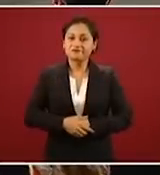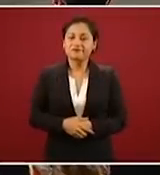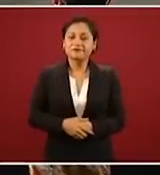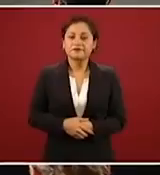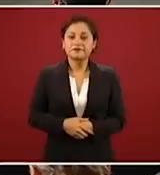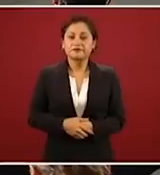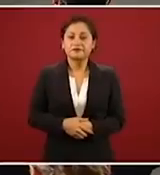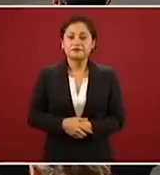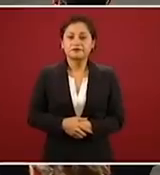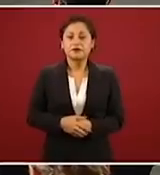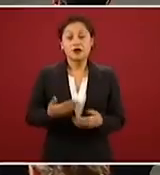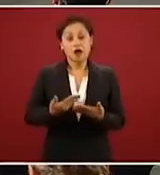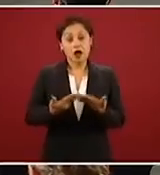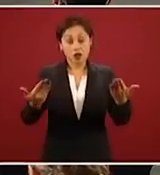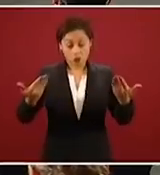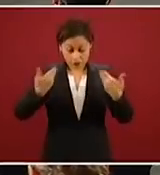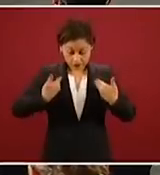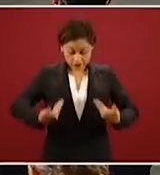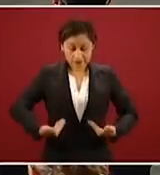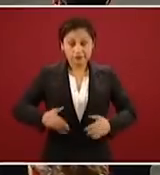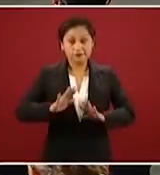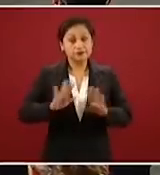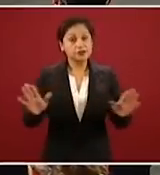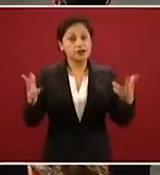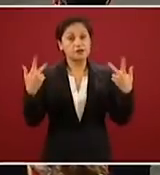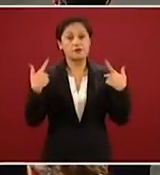maestra jubilada.